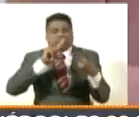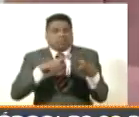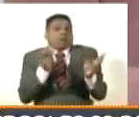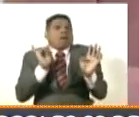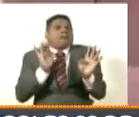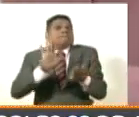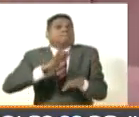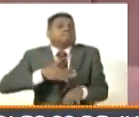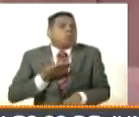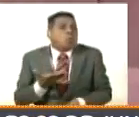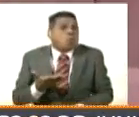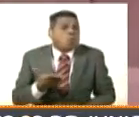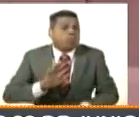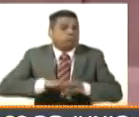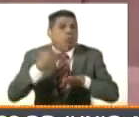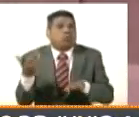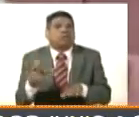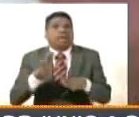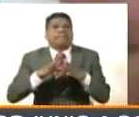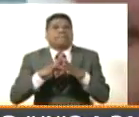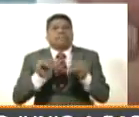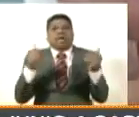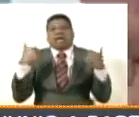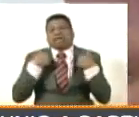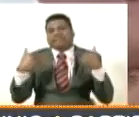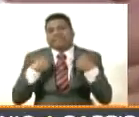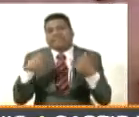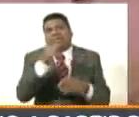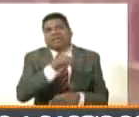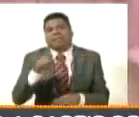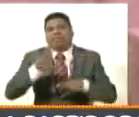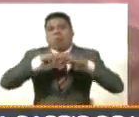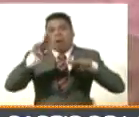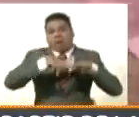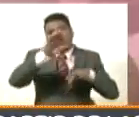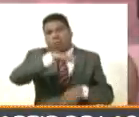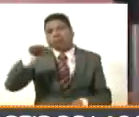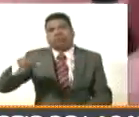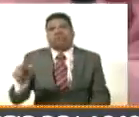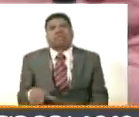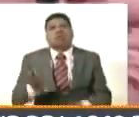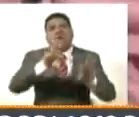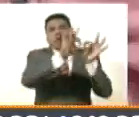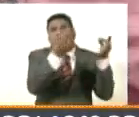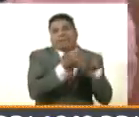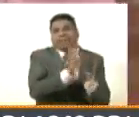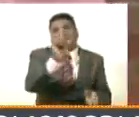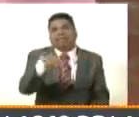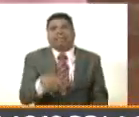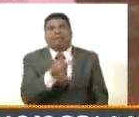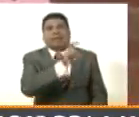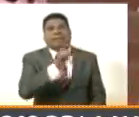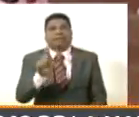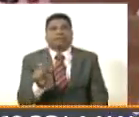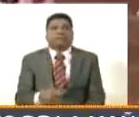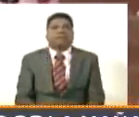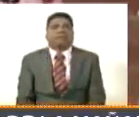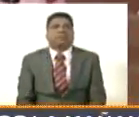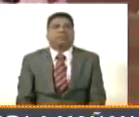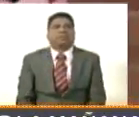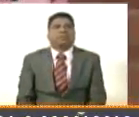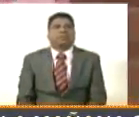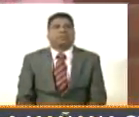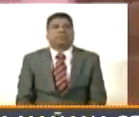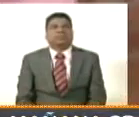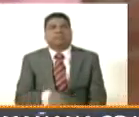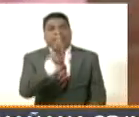pudiera contaminarse y pudiera afectar a nuestros niños, a nuestros familiares, a las personas como tal. Y esto es una